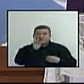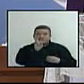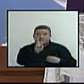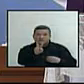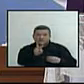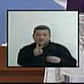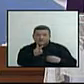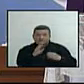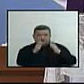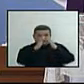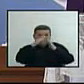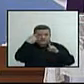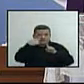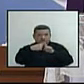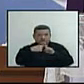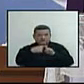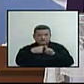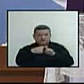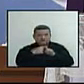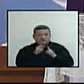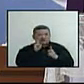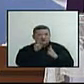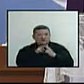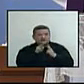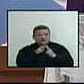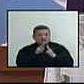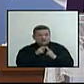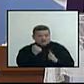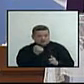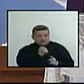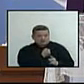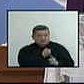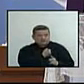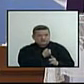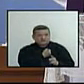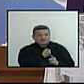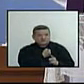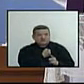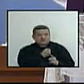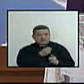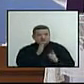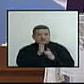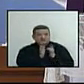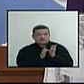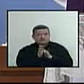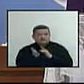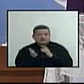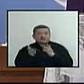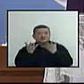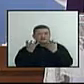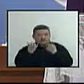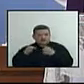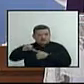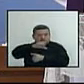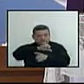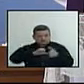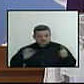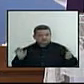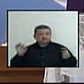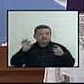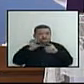la ofrenda de tu iglesia y reconoce en ella la víctima por cuya inmolación quisiste devolvernos tu